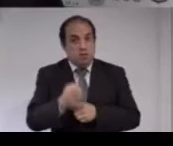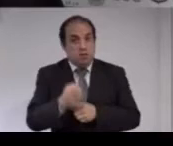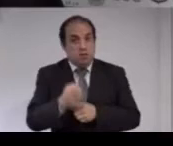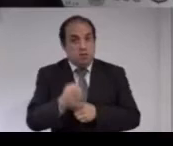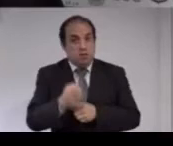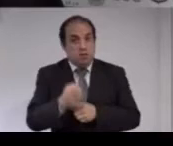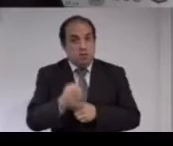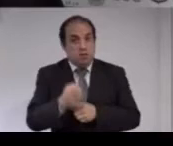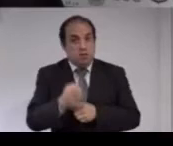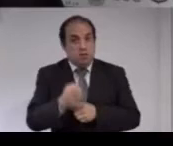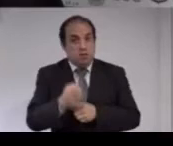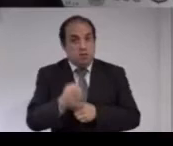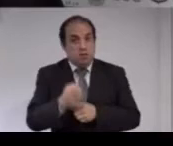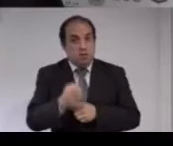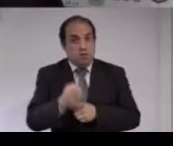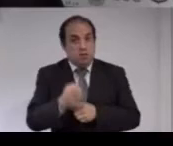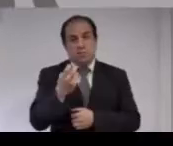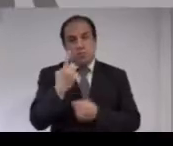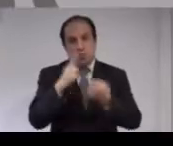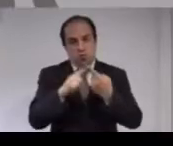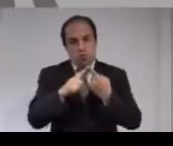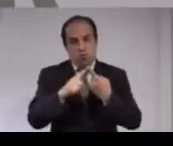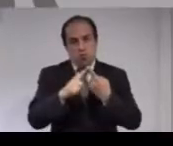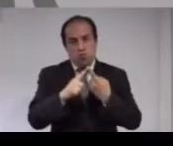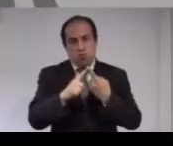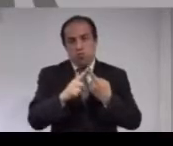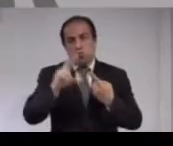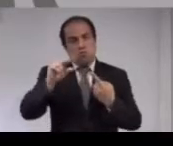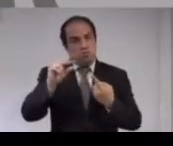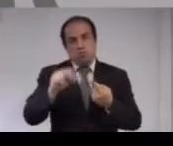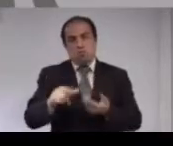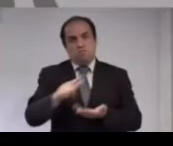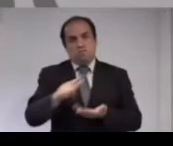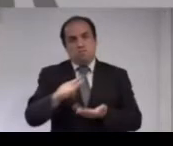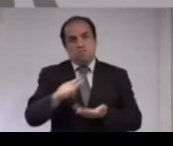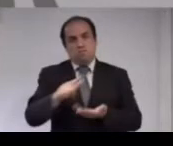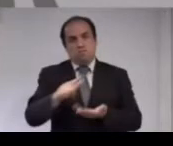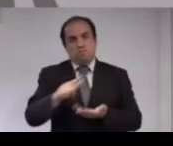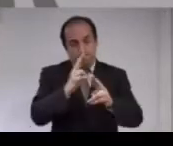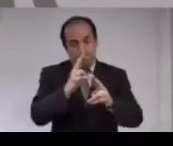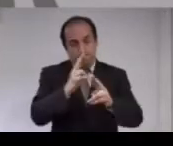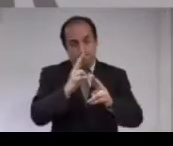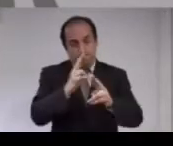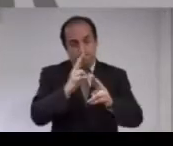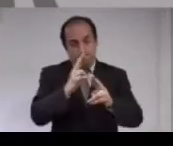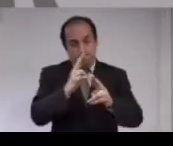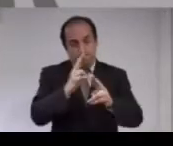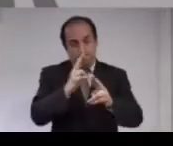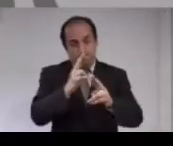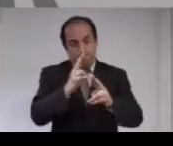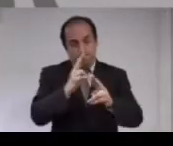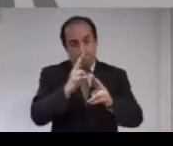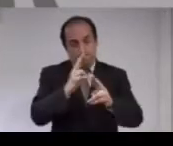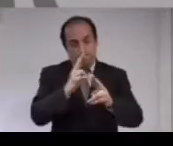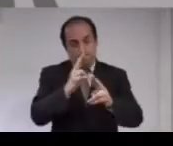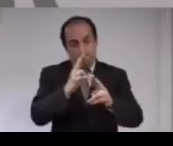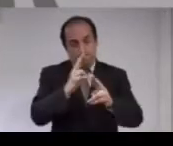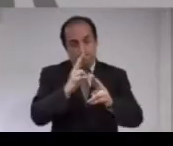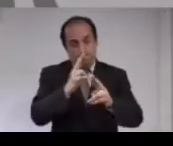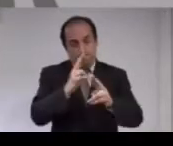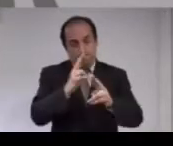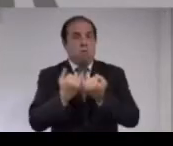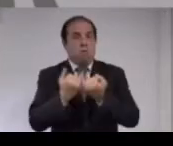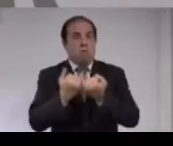absoluto, eso sería uno, sería completamente ilegal tenerlas, y dos, la policía de la Ciudad de México no las tiene, como en el caso del